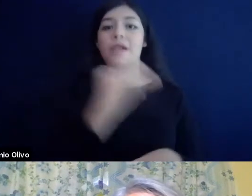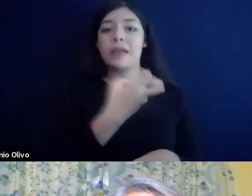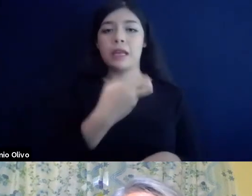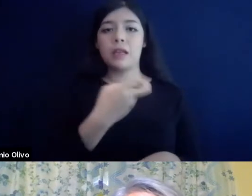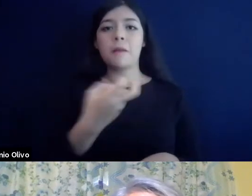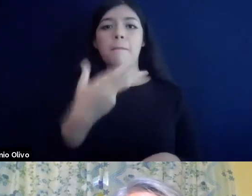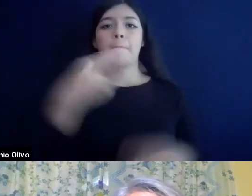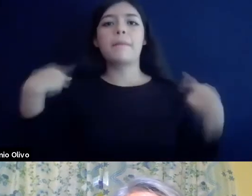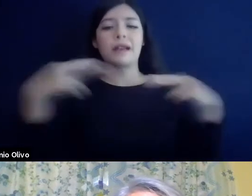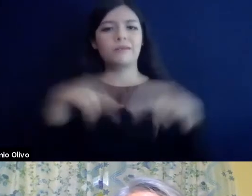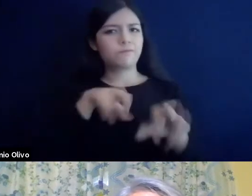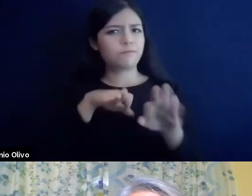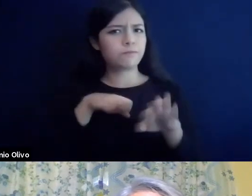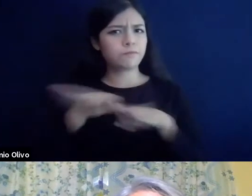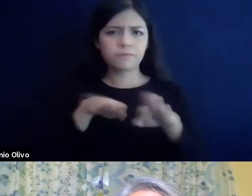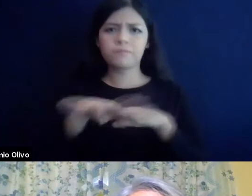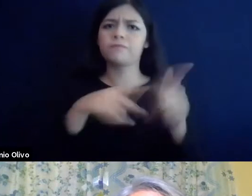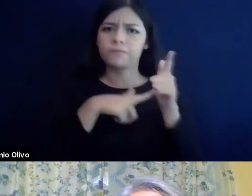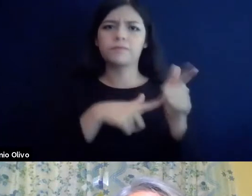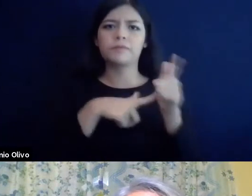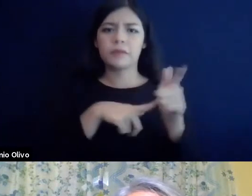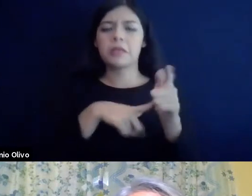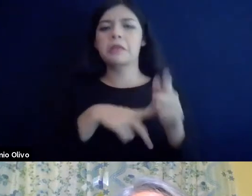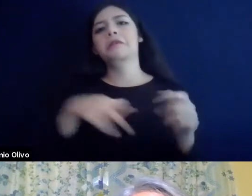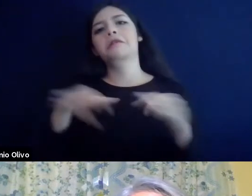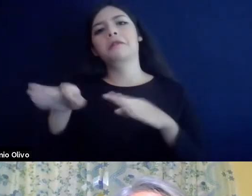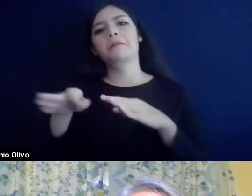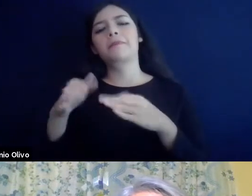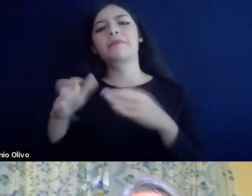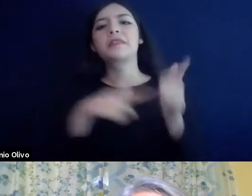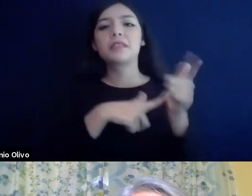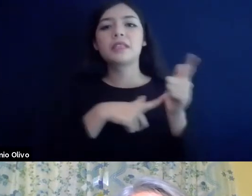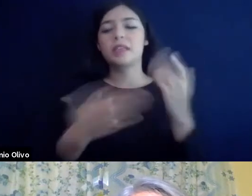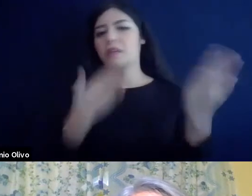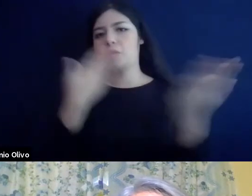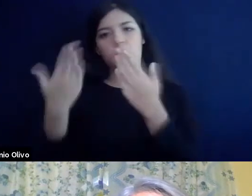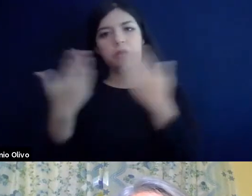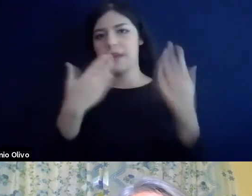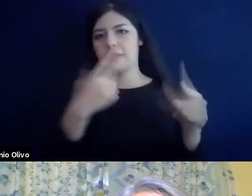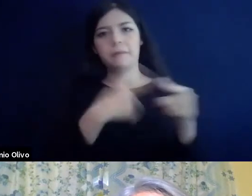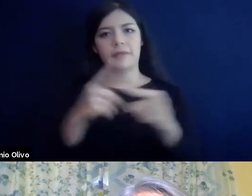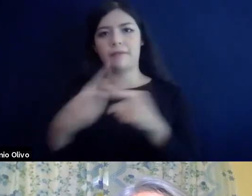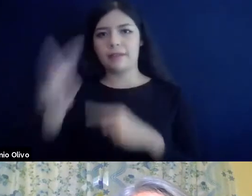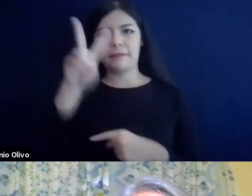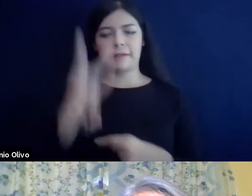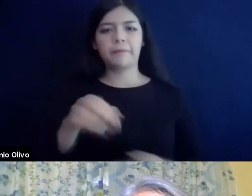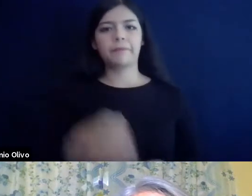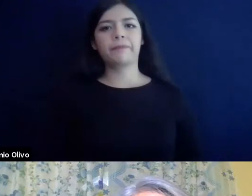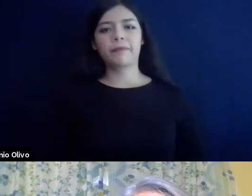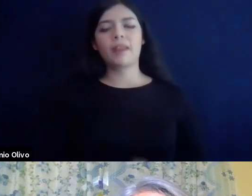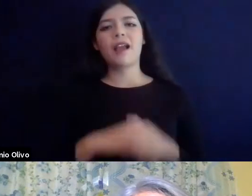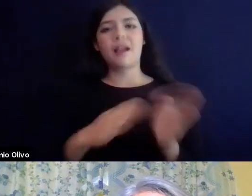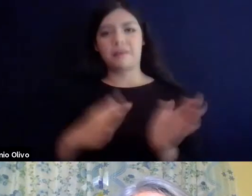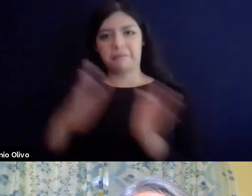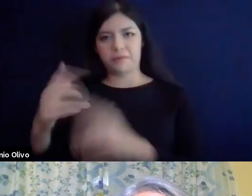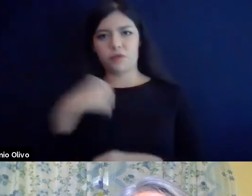En el sistema de universidad virtual. Entonces, sin más preámbulo, le quiero ceder la palabra